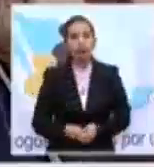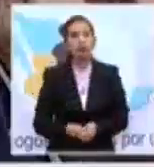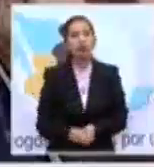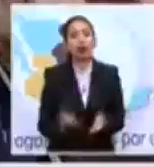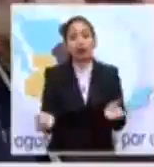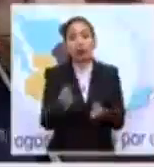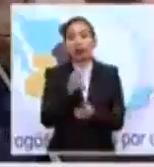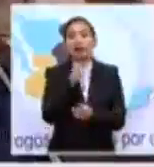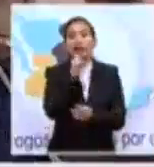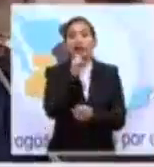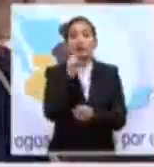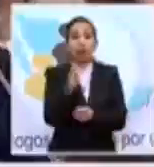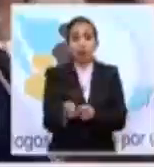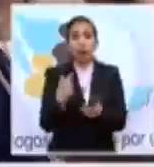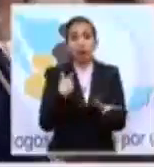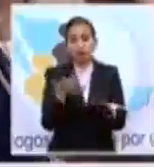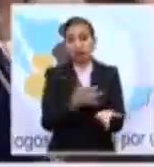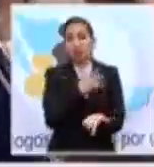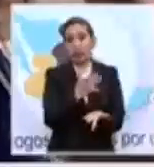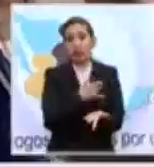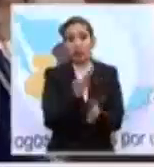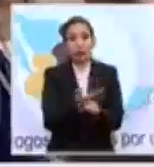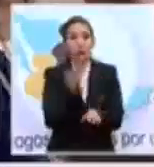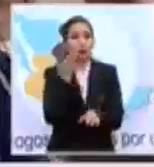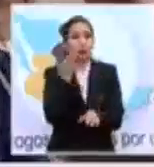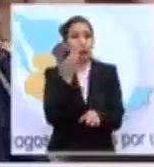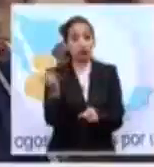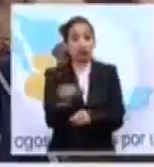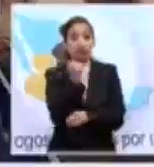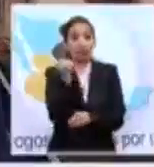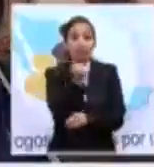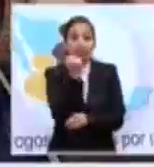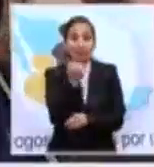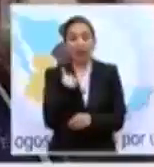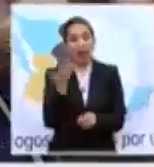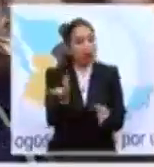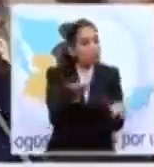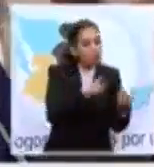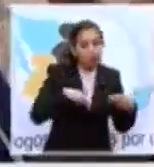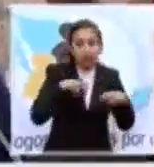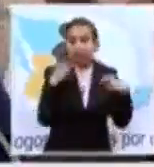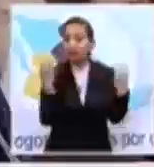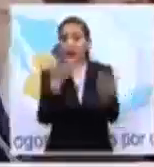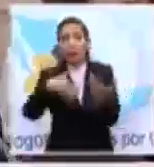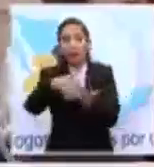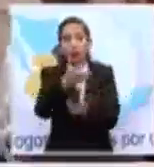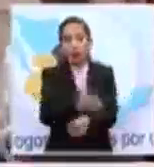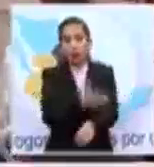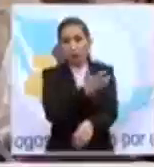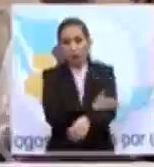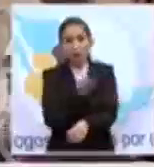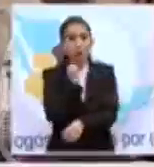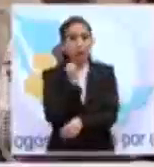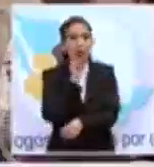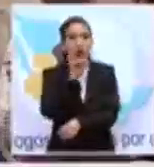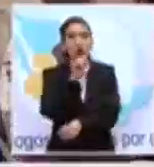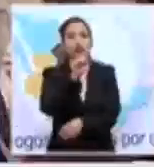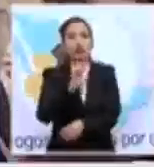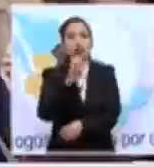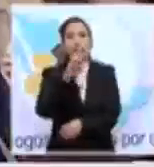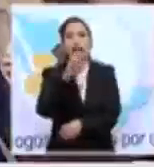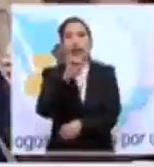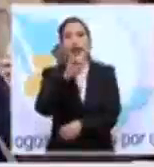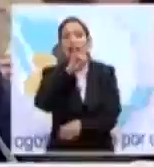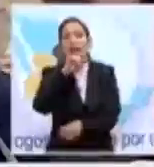tal manera me siento también muy afortunada de compartir esta mesa con mi compañero senador José María